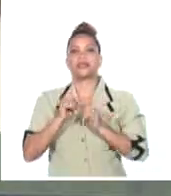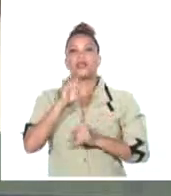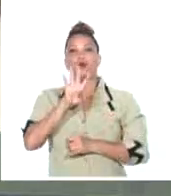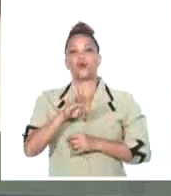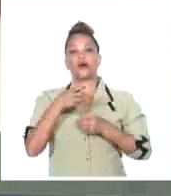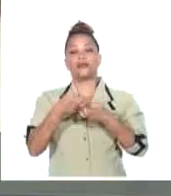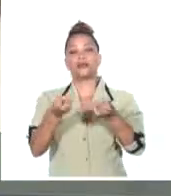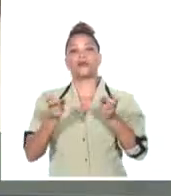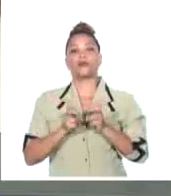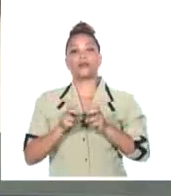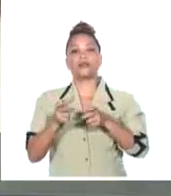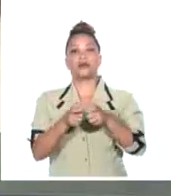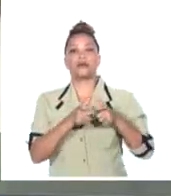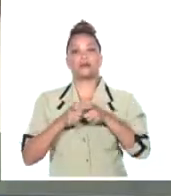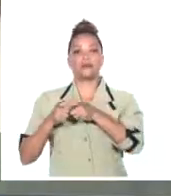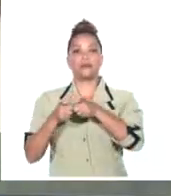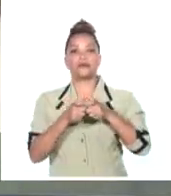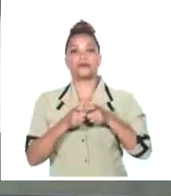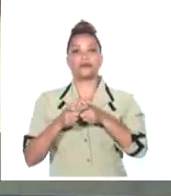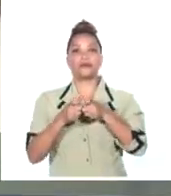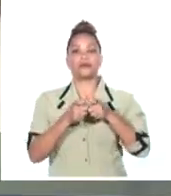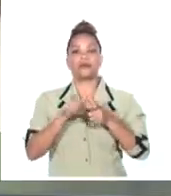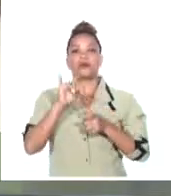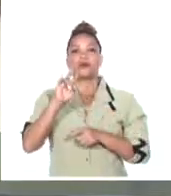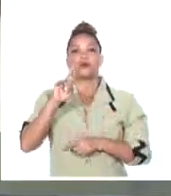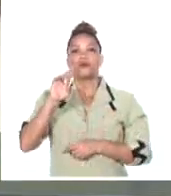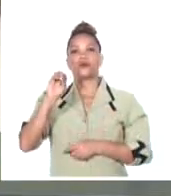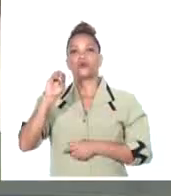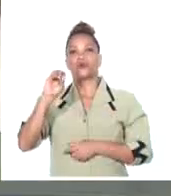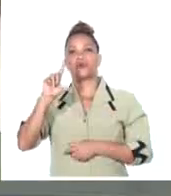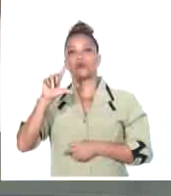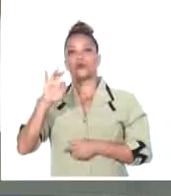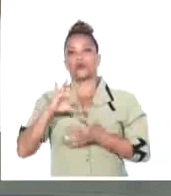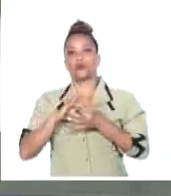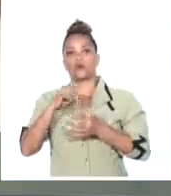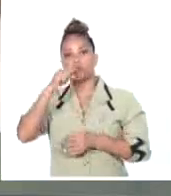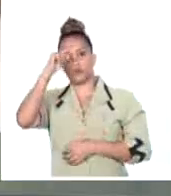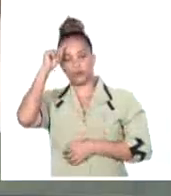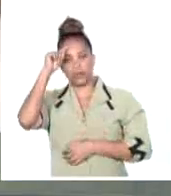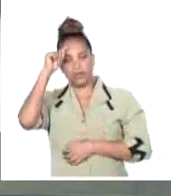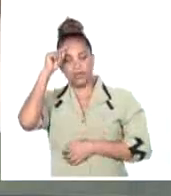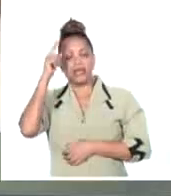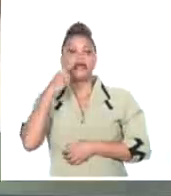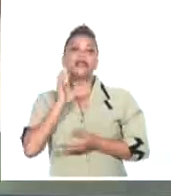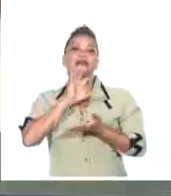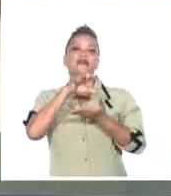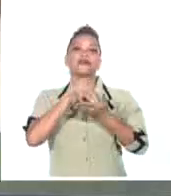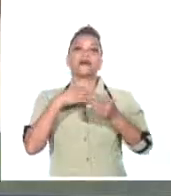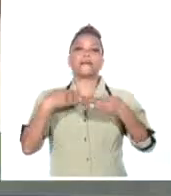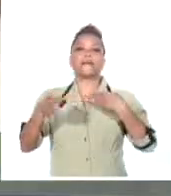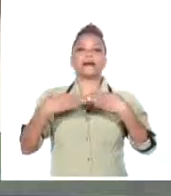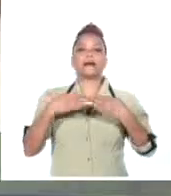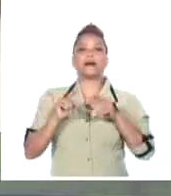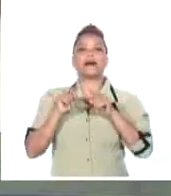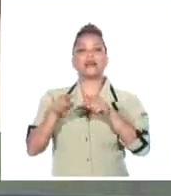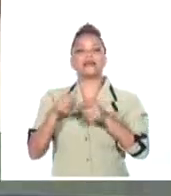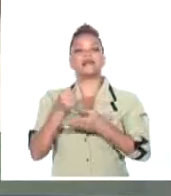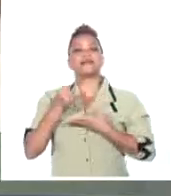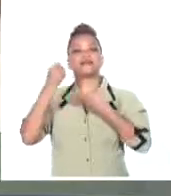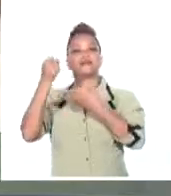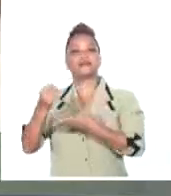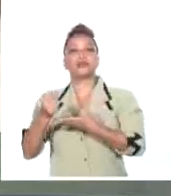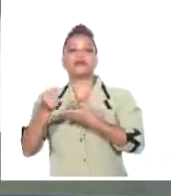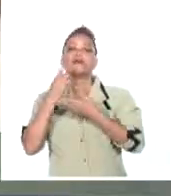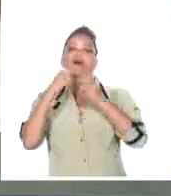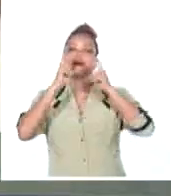El Congreso de la Asociación de Urólogos de Centroamérica y el Caribe, celebrado recientemente en la ciudad de Panamá, premió los resultados de investigaciones de los líderes de